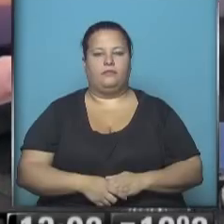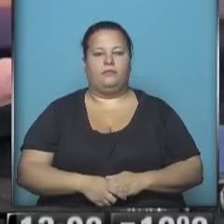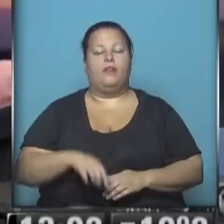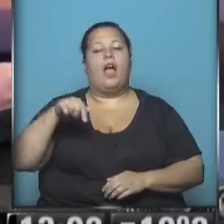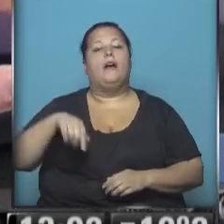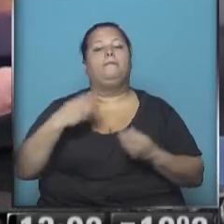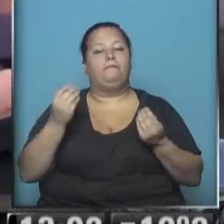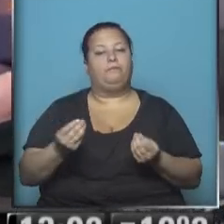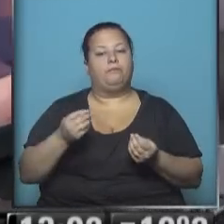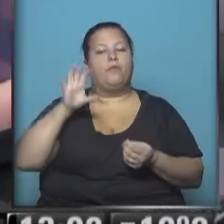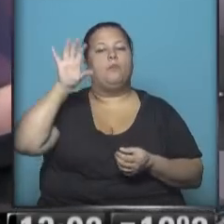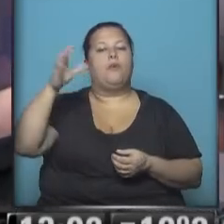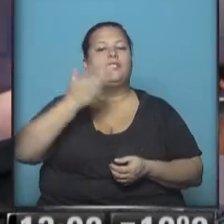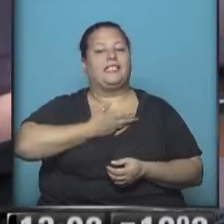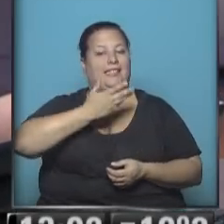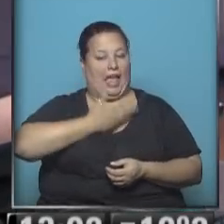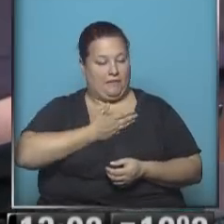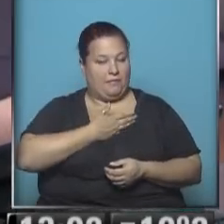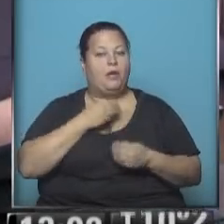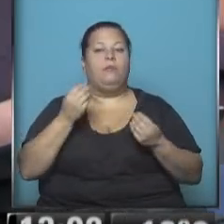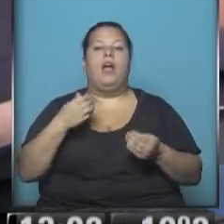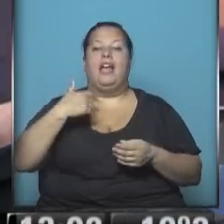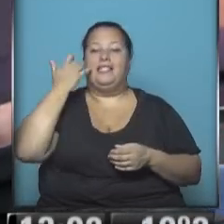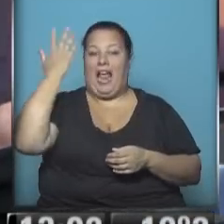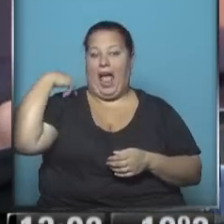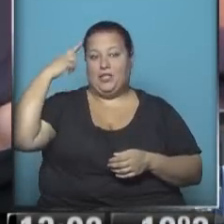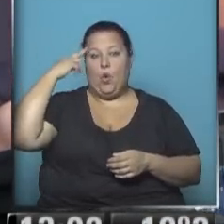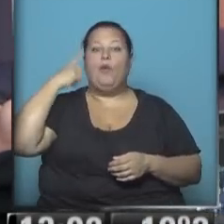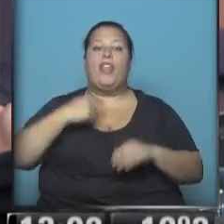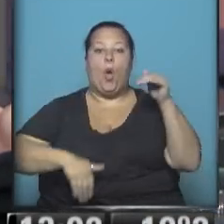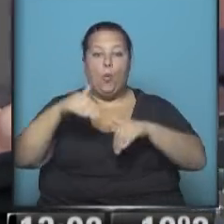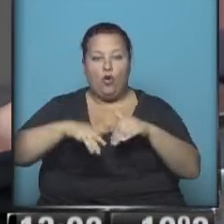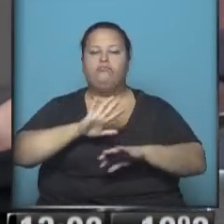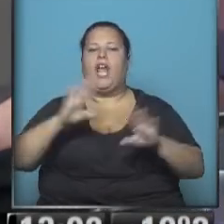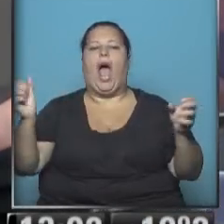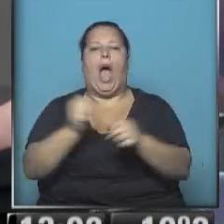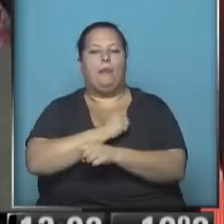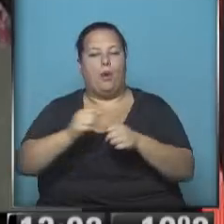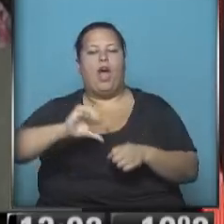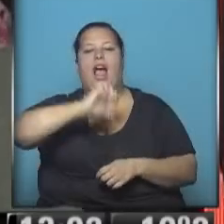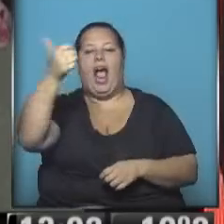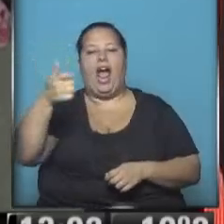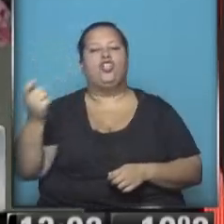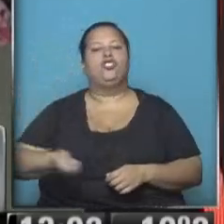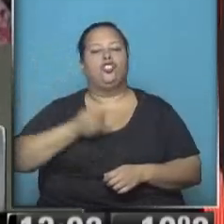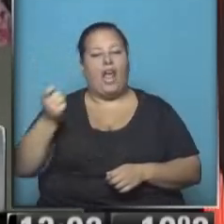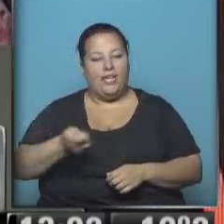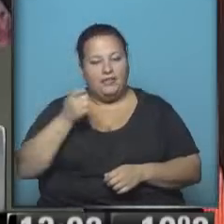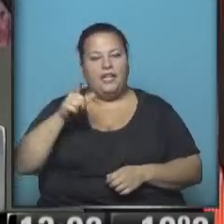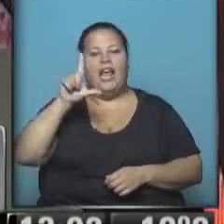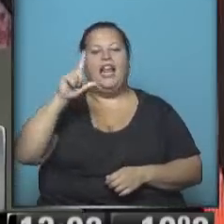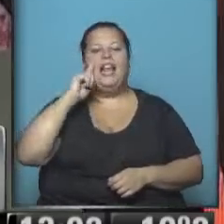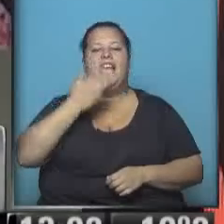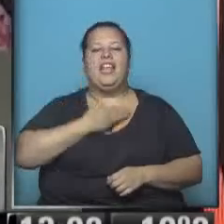Y nos trasladamos ahora a la provincia de Santa Fe porque a 9 días de las elecciones se confirma el triunfo del socialismo con